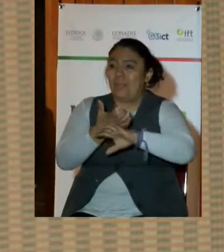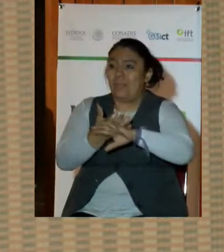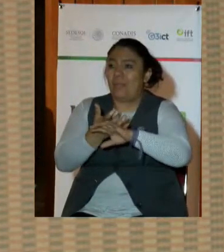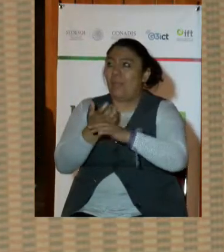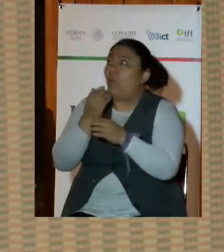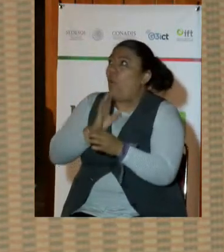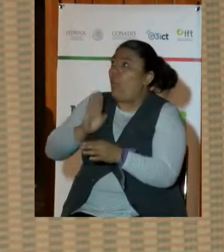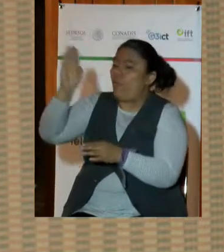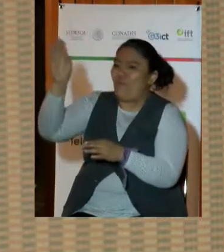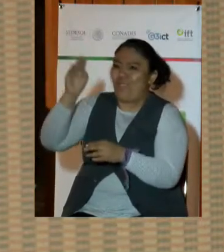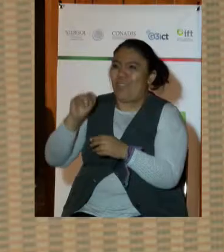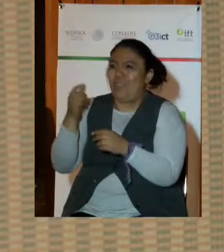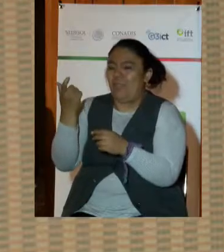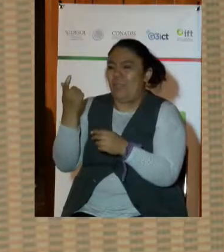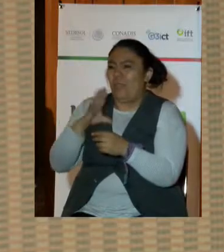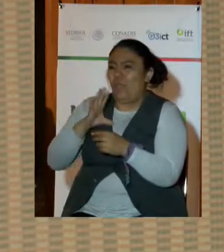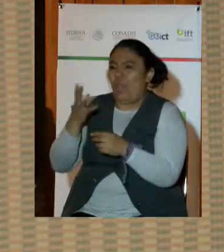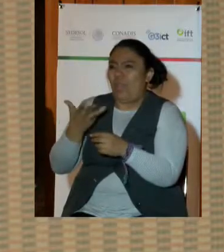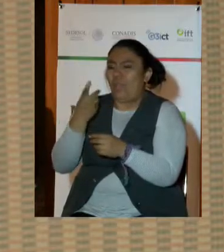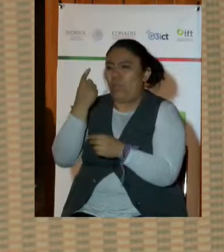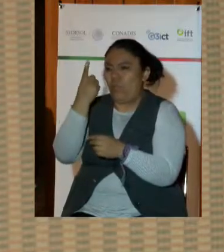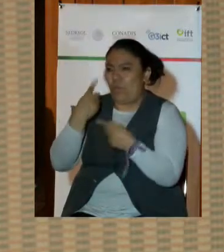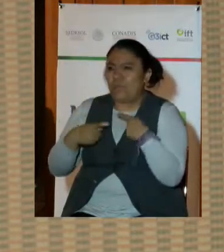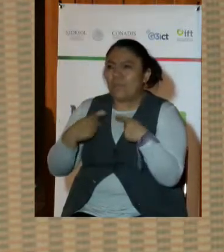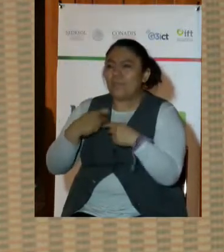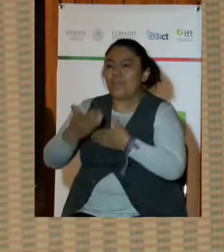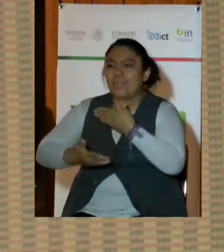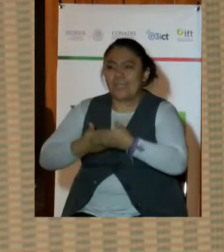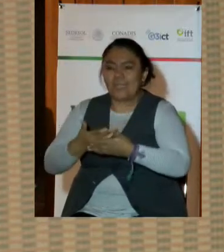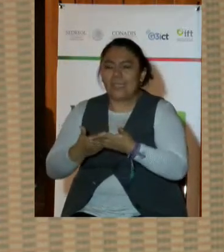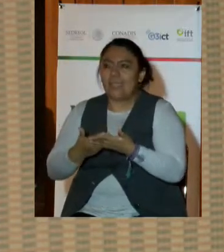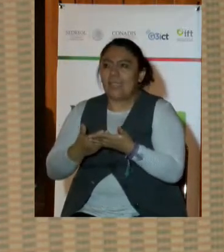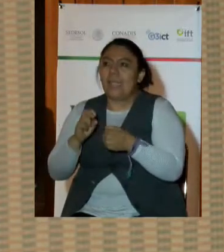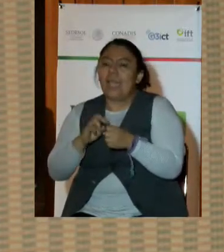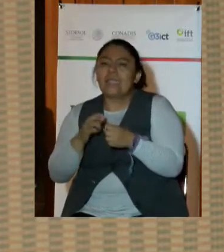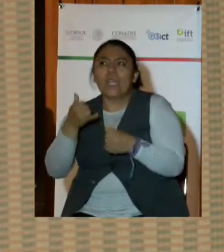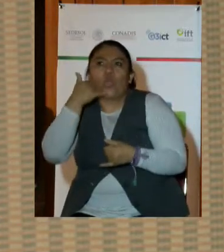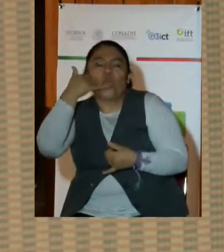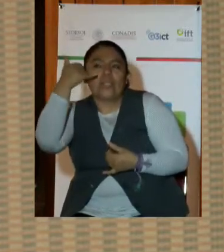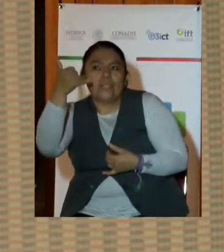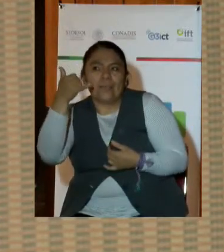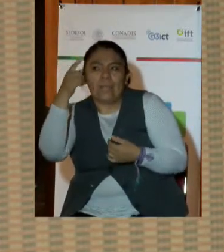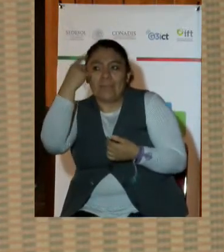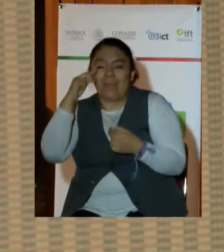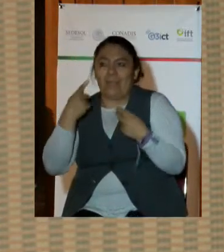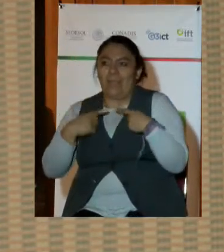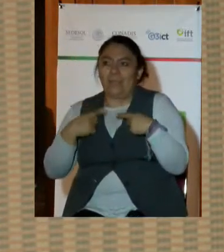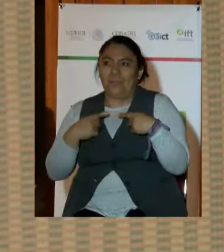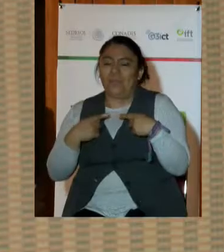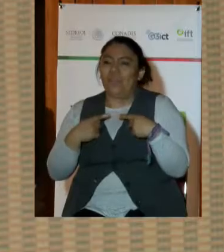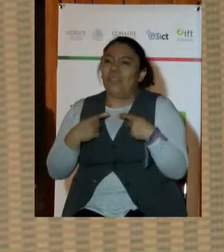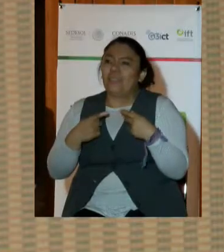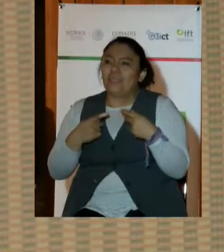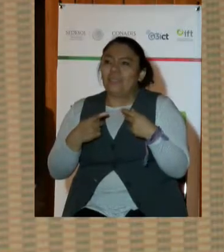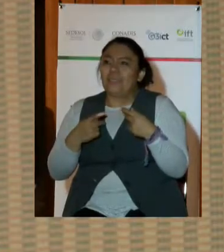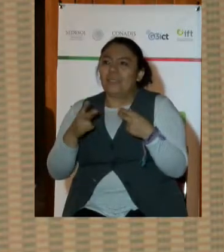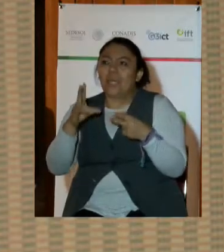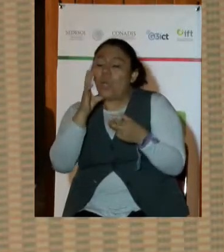auditiva, visual, o que ni siquiera puede llegar y tocar el teléfono, ¿no? Yo estuve